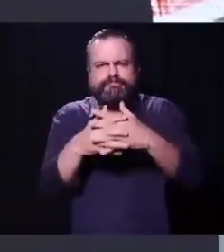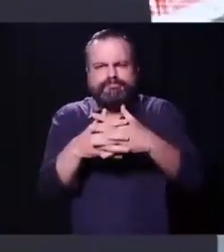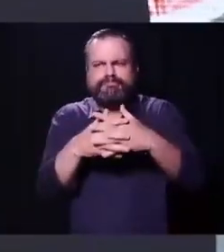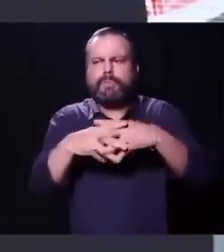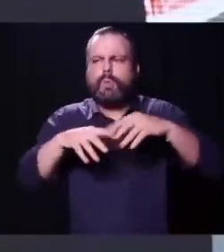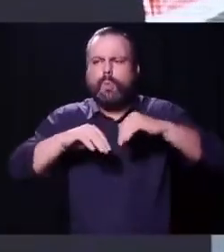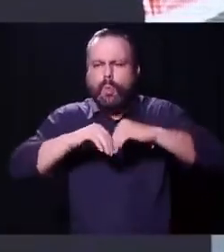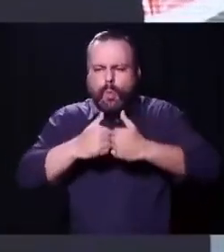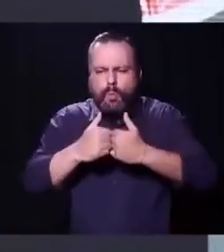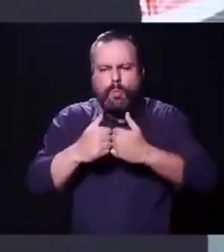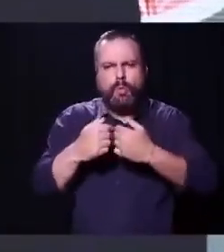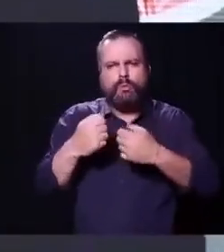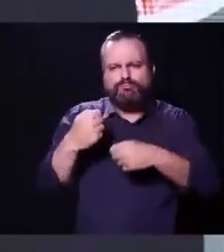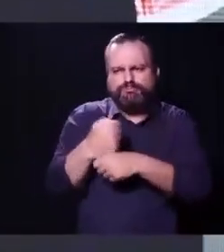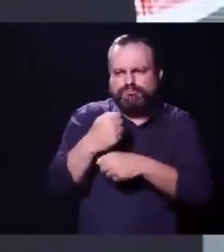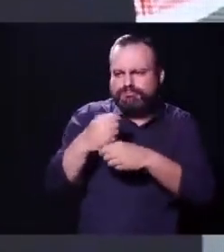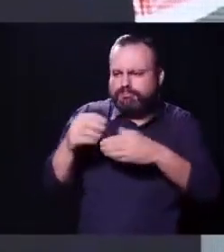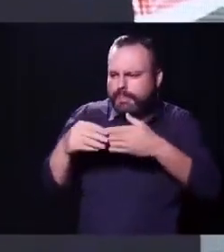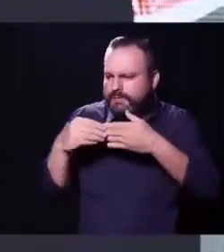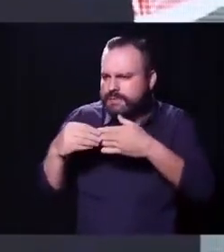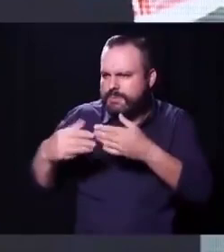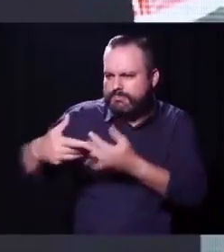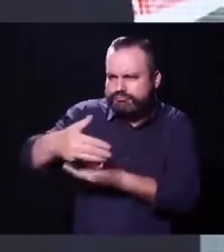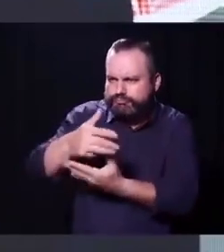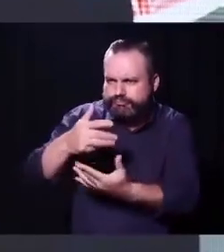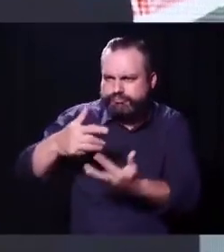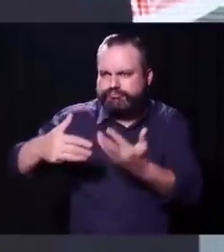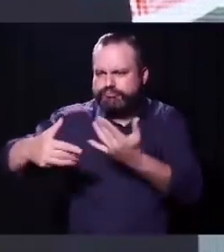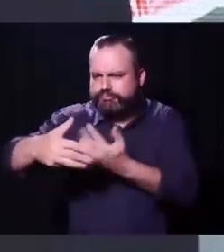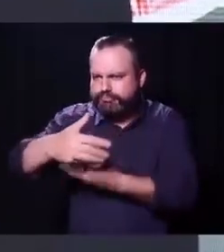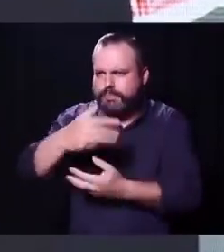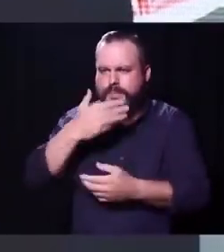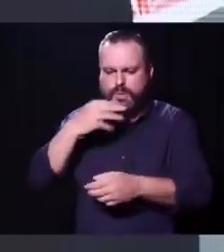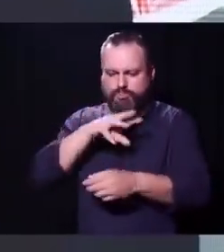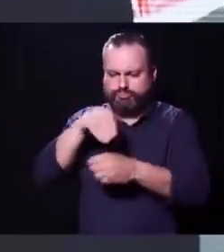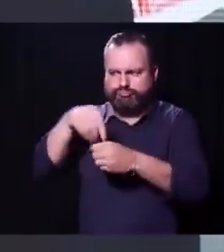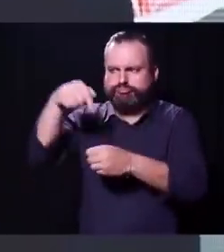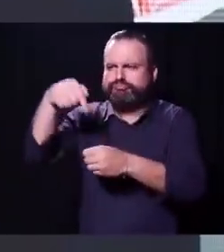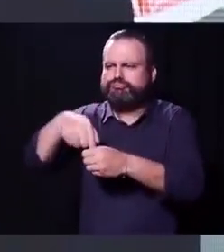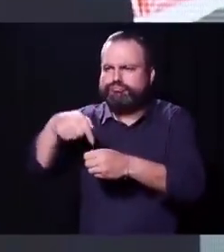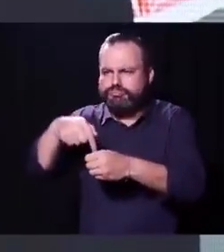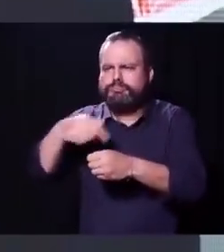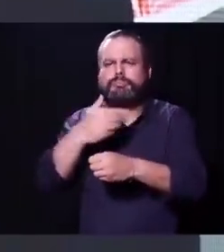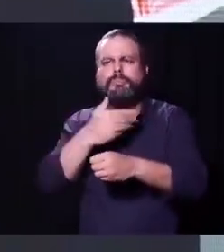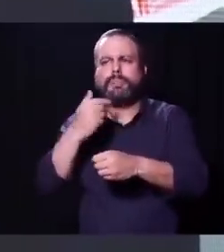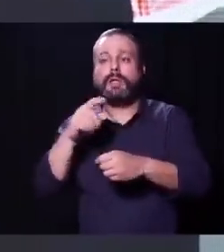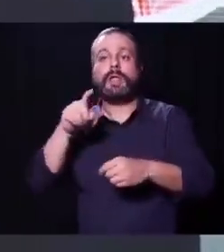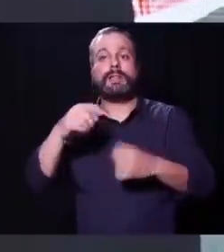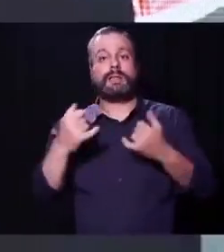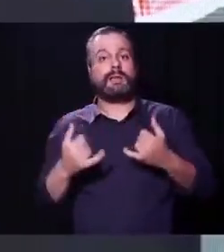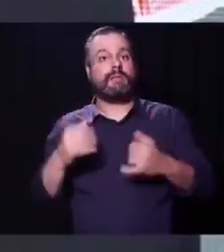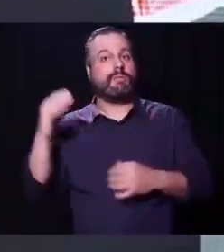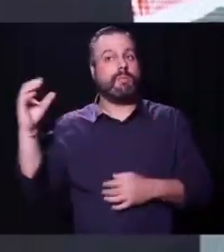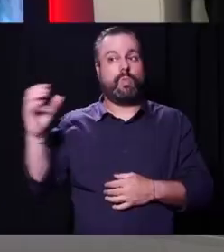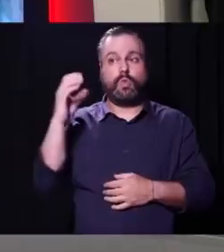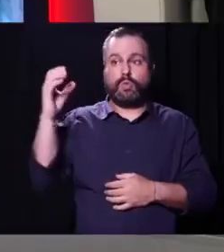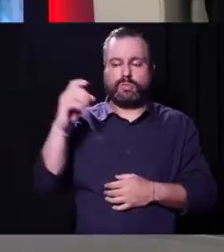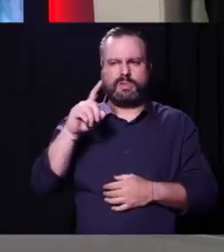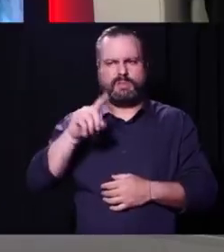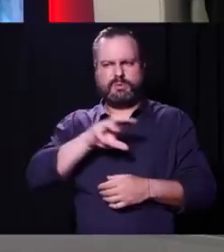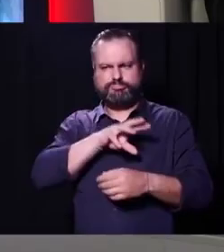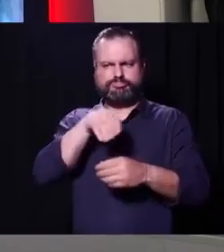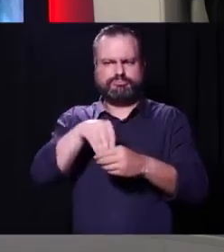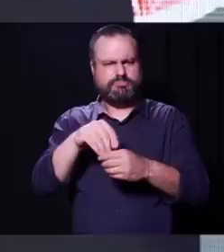no solamente inteligencia, el tema comercial. Tenemos que hablar serio con Colombia. Tenemos que hablar serio con